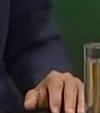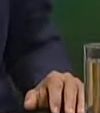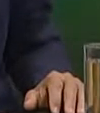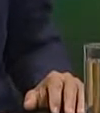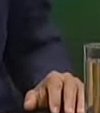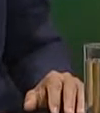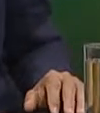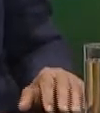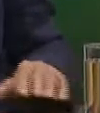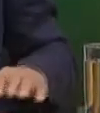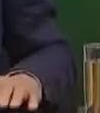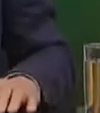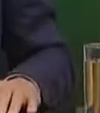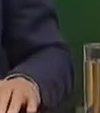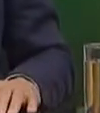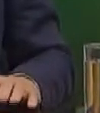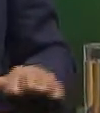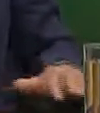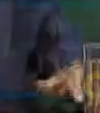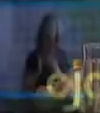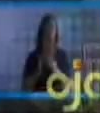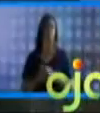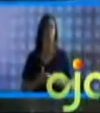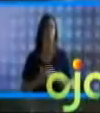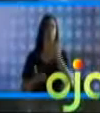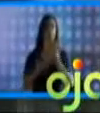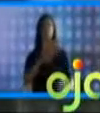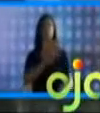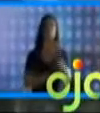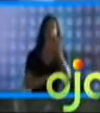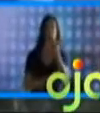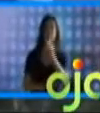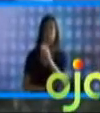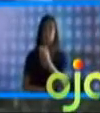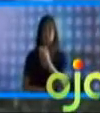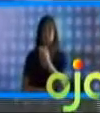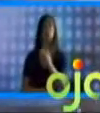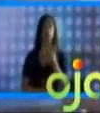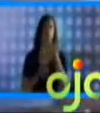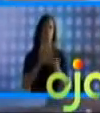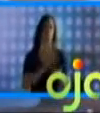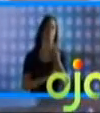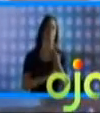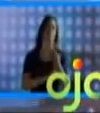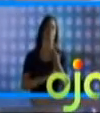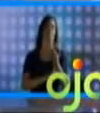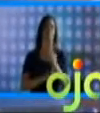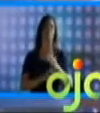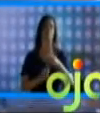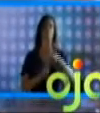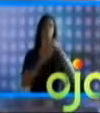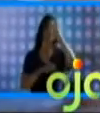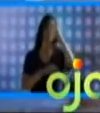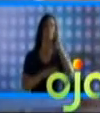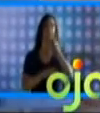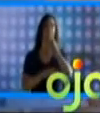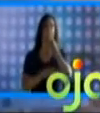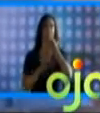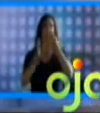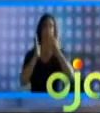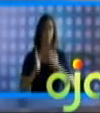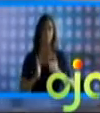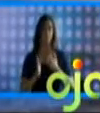escolar de tan de extendida y ahora con la república digital daremos el salto cuantitativo